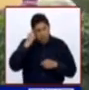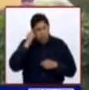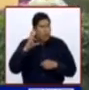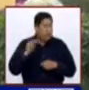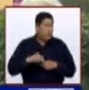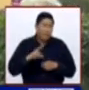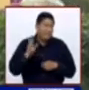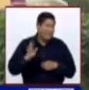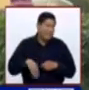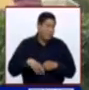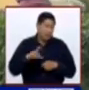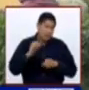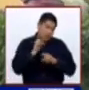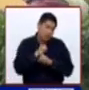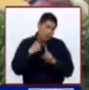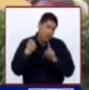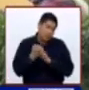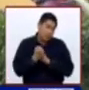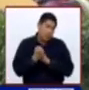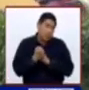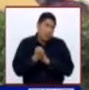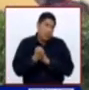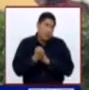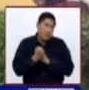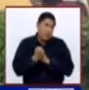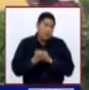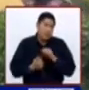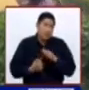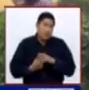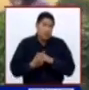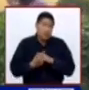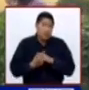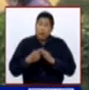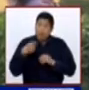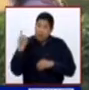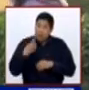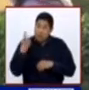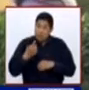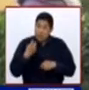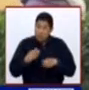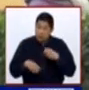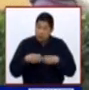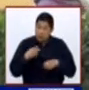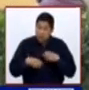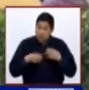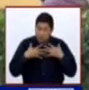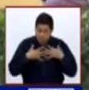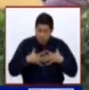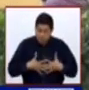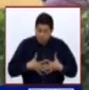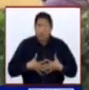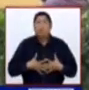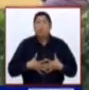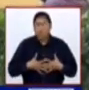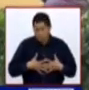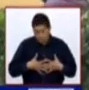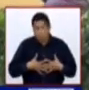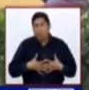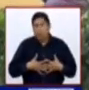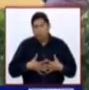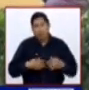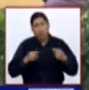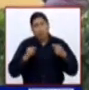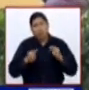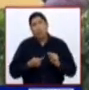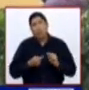a llegar a esta situación, pero ha peorado. ¿Siempre tenía problemas en el abdomen? Sí, siempre tenía también